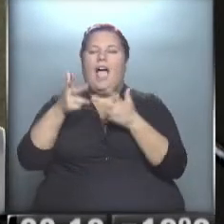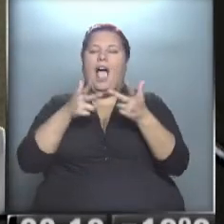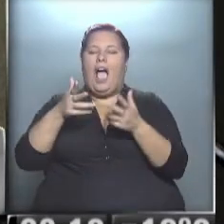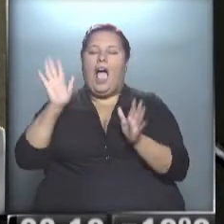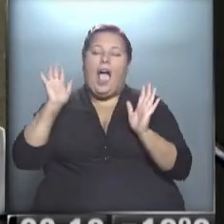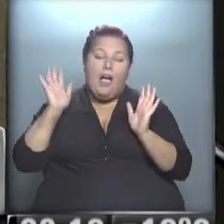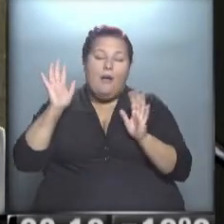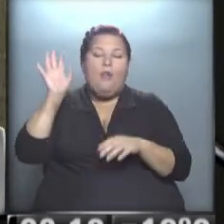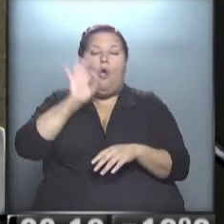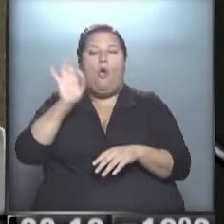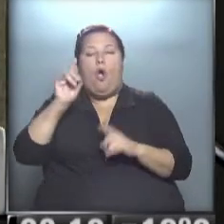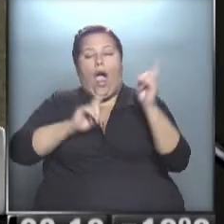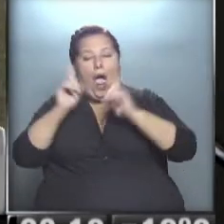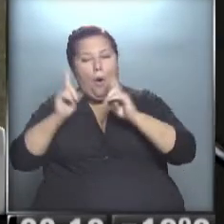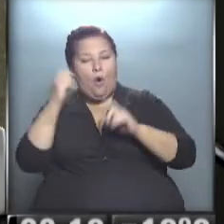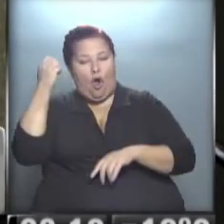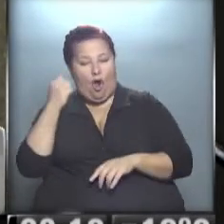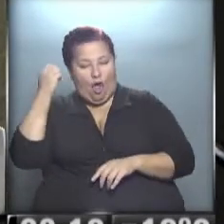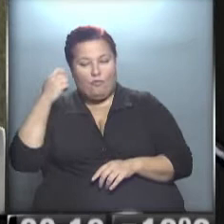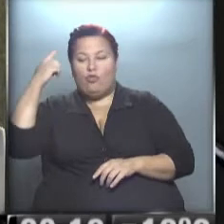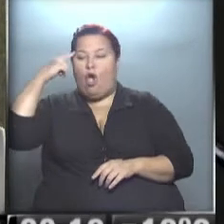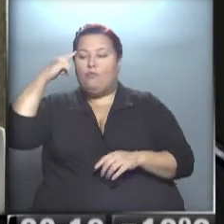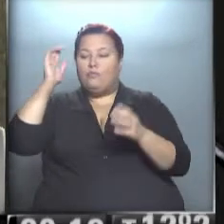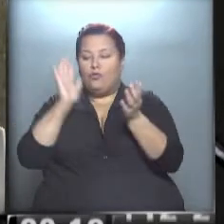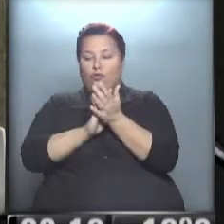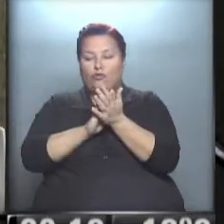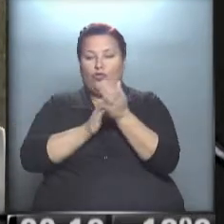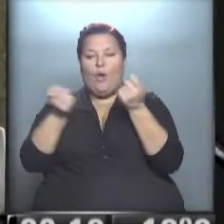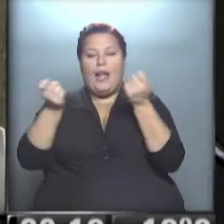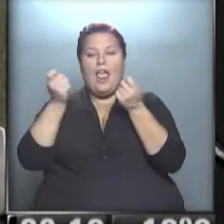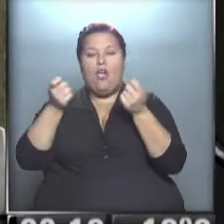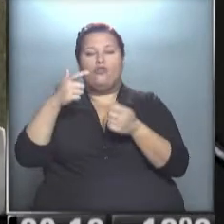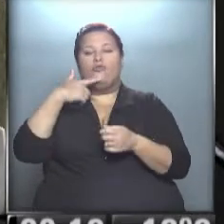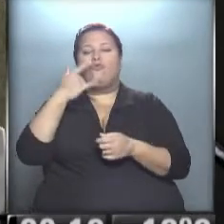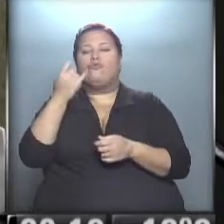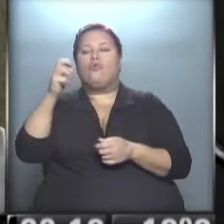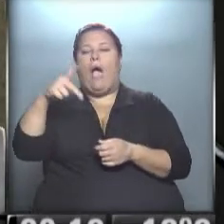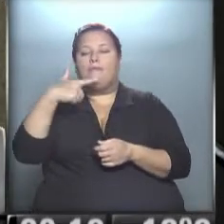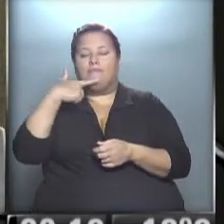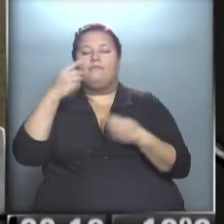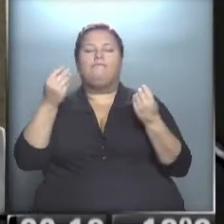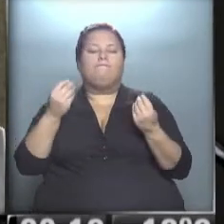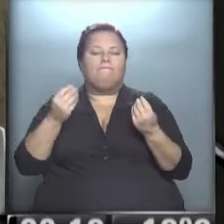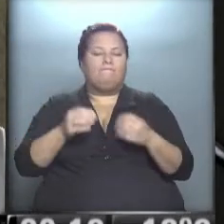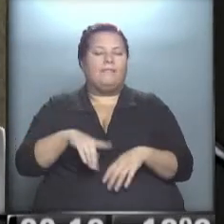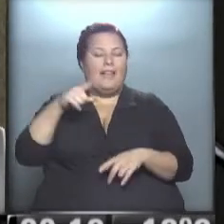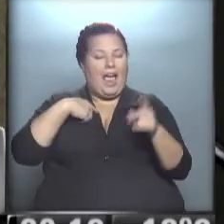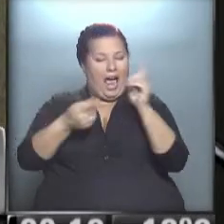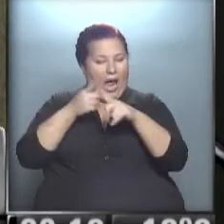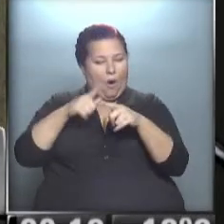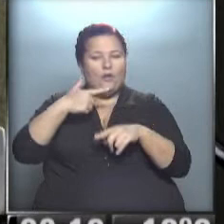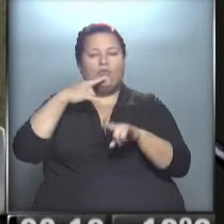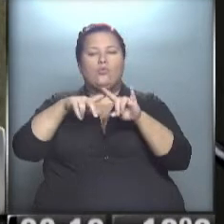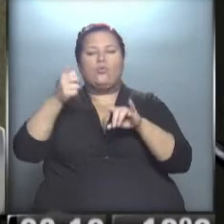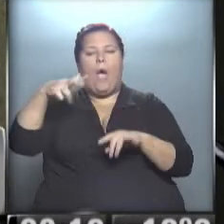o por lo menos algunos economistas han opinado de materia de la operatoria de swaps efectivamente este acuerdo de swaps